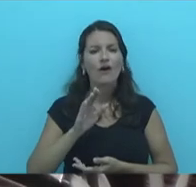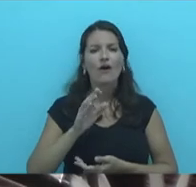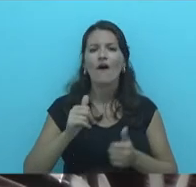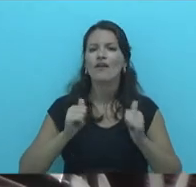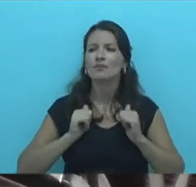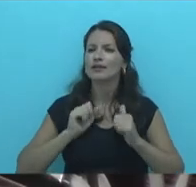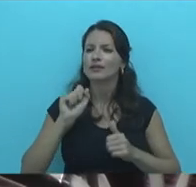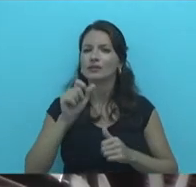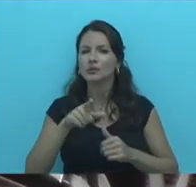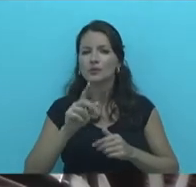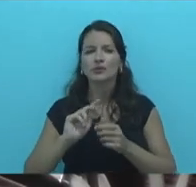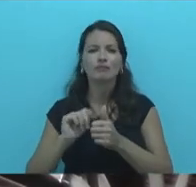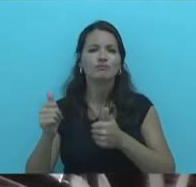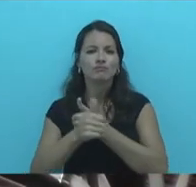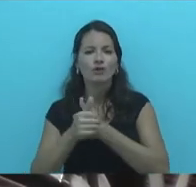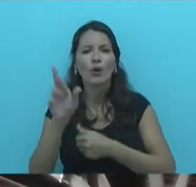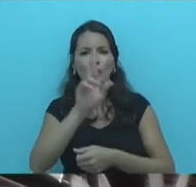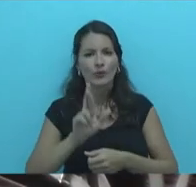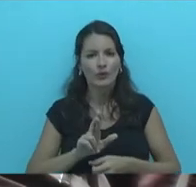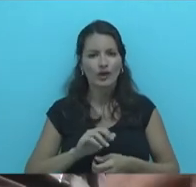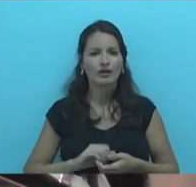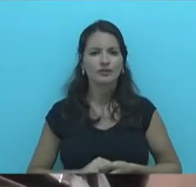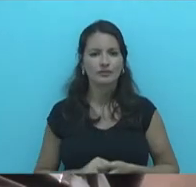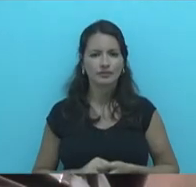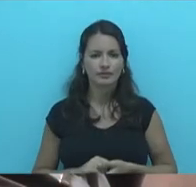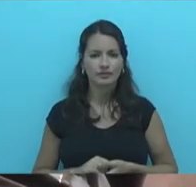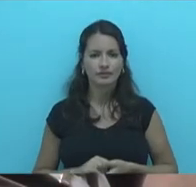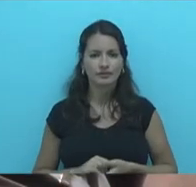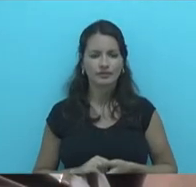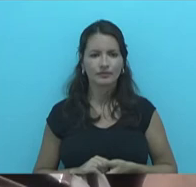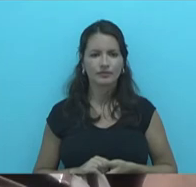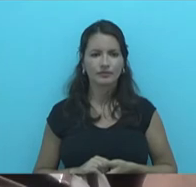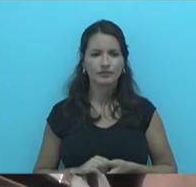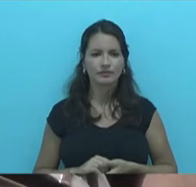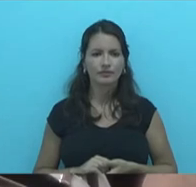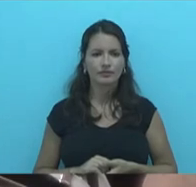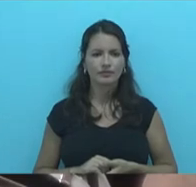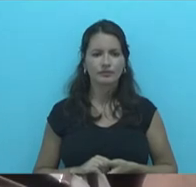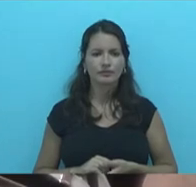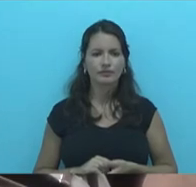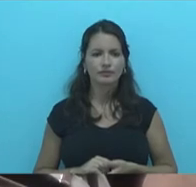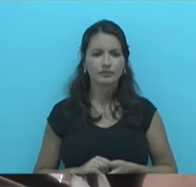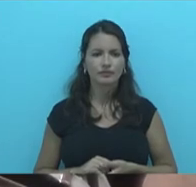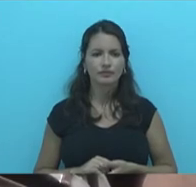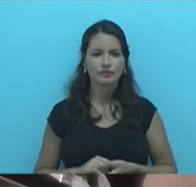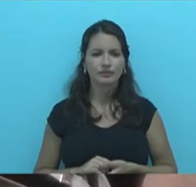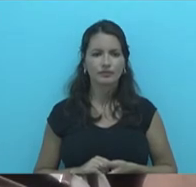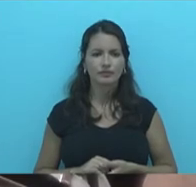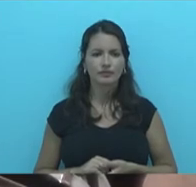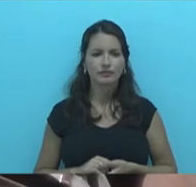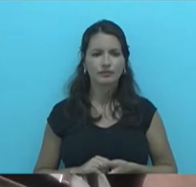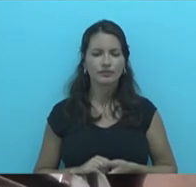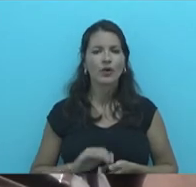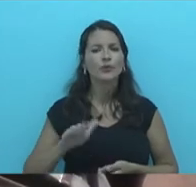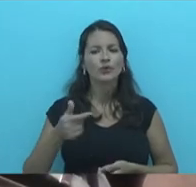luego resultó ser unánime por parte de todas las diputadas y diputados de este recinto. Por eso ella